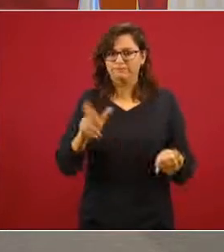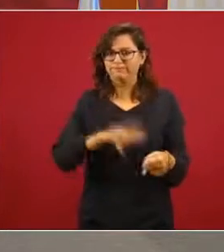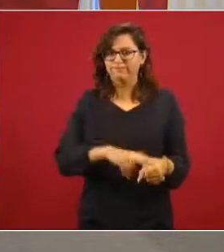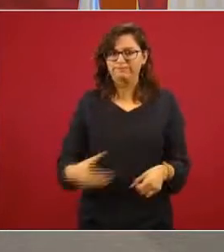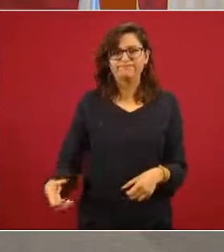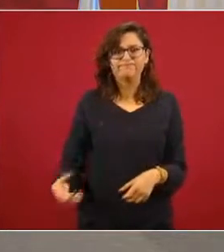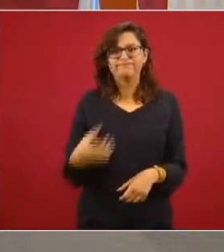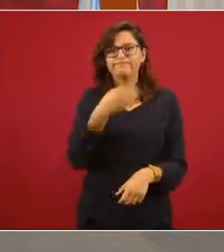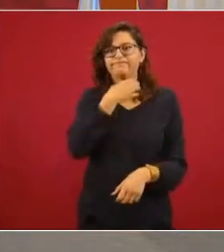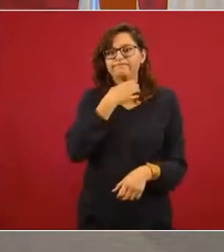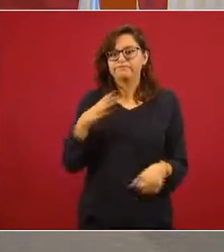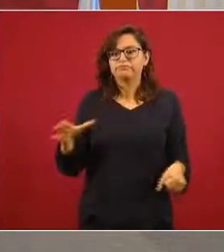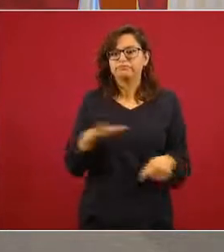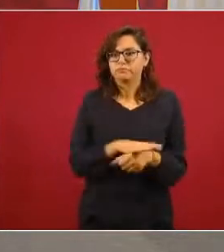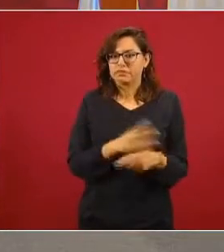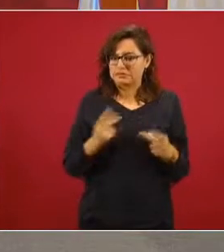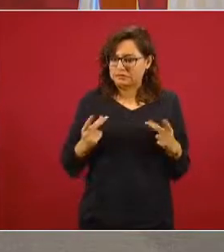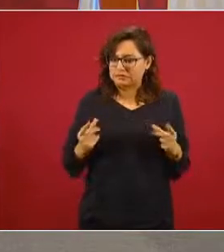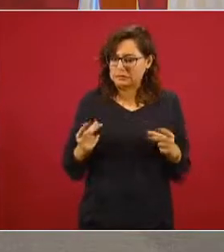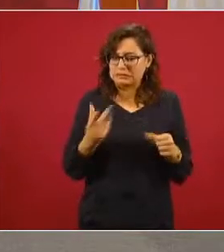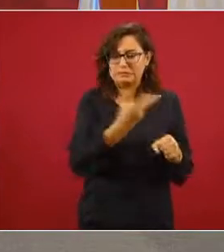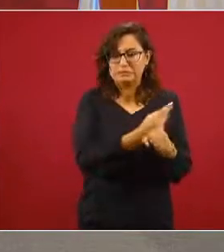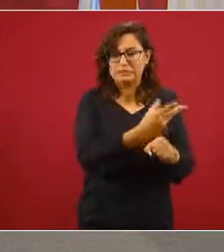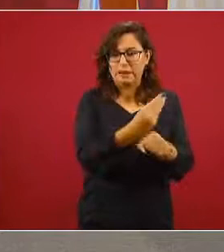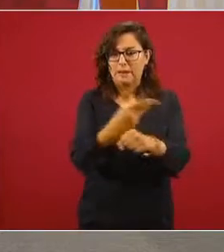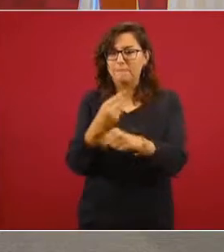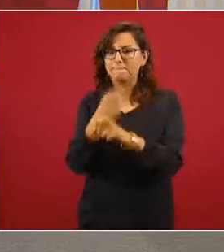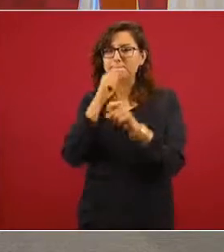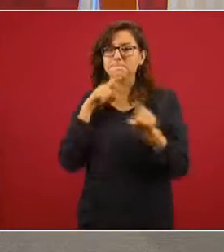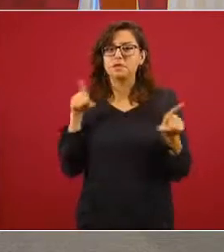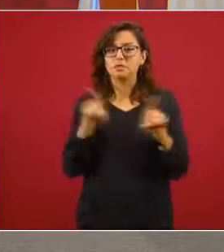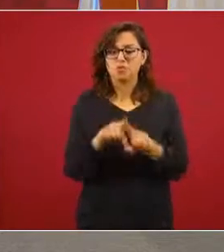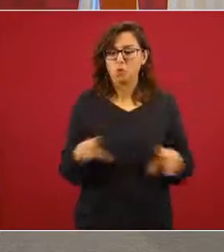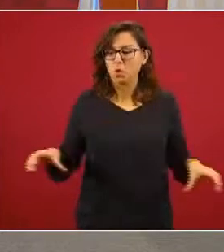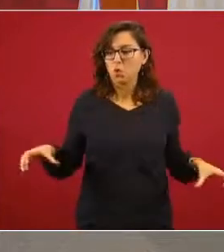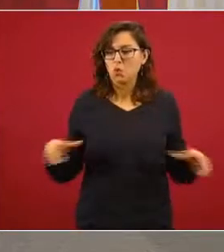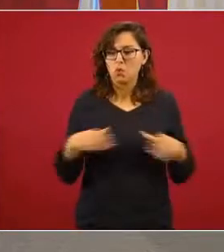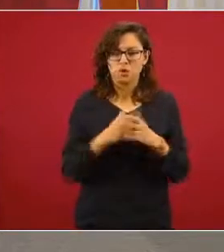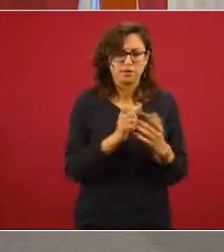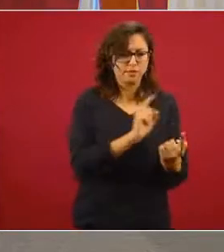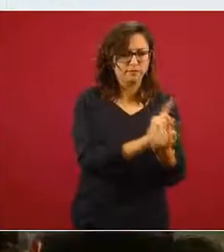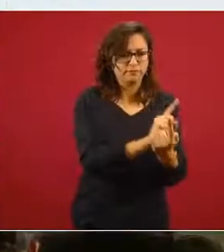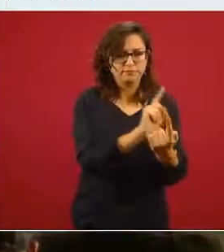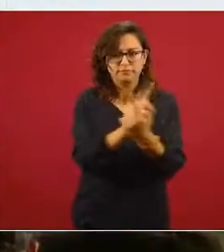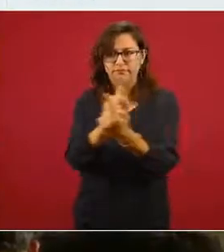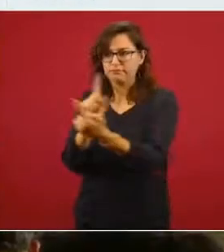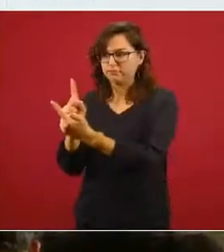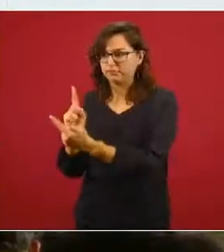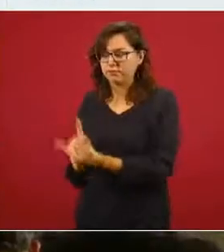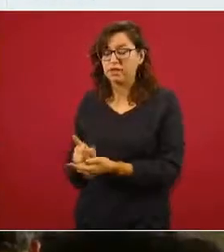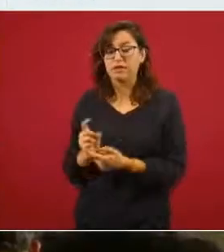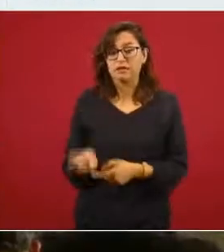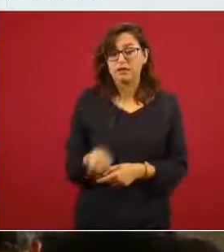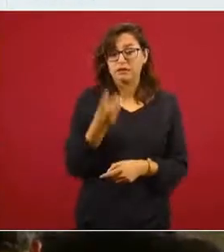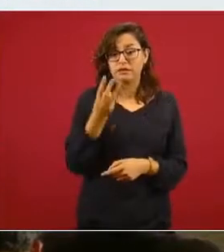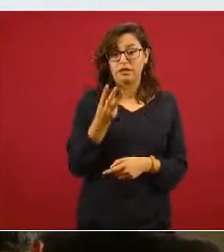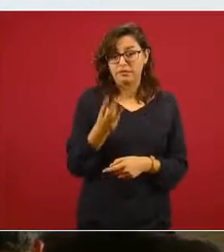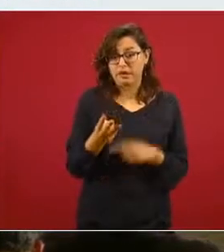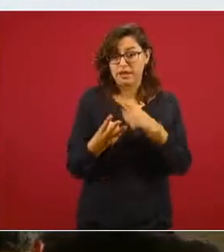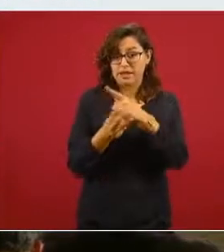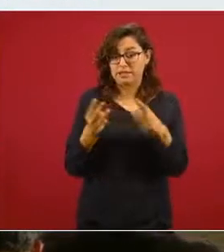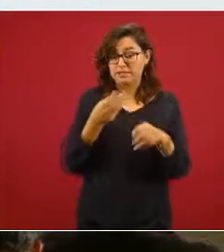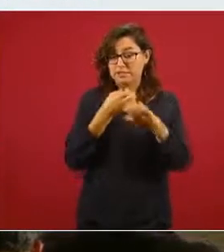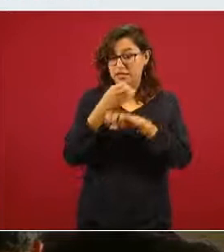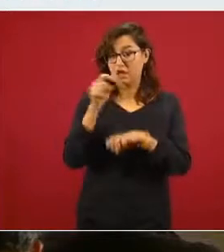capacidad hospitalaria y también del uso de brigadas comunitarias. Es uno de los 3 estados en los que directamente nos hemos involucrado con